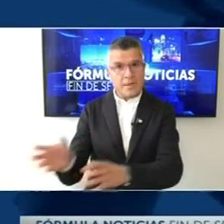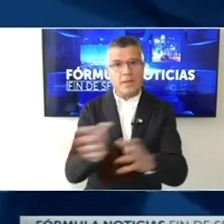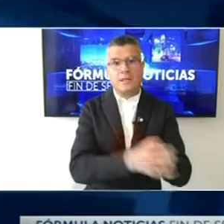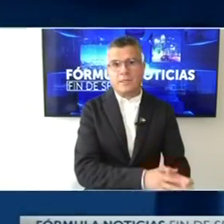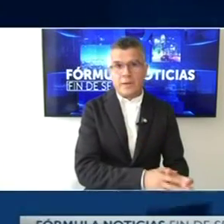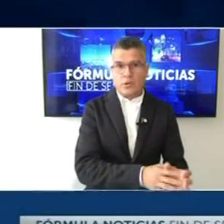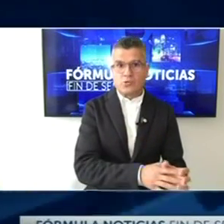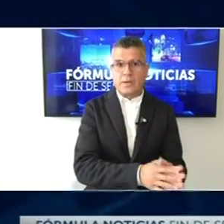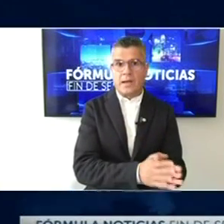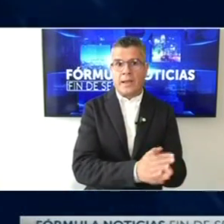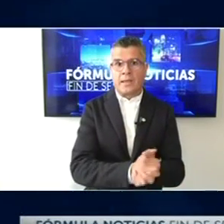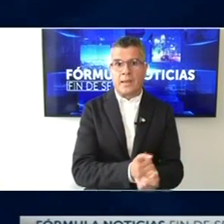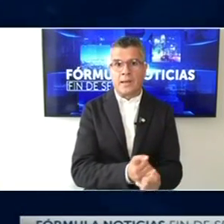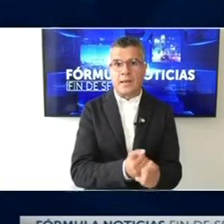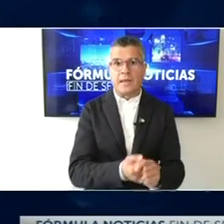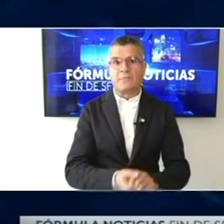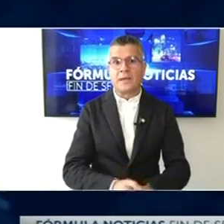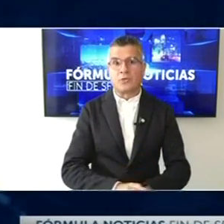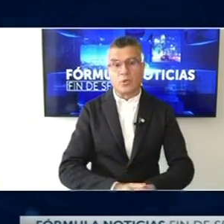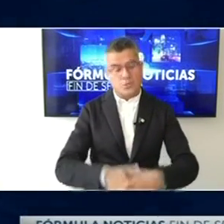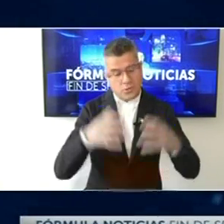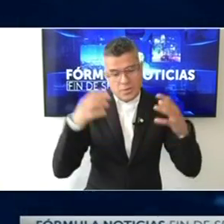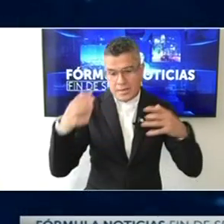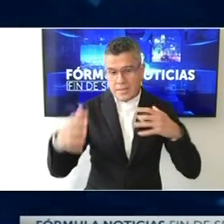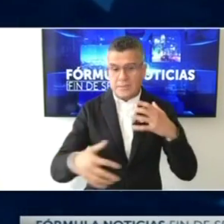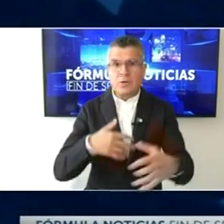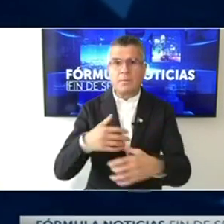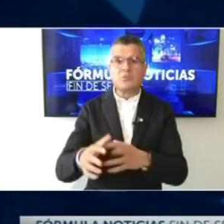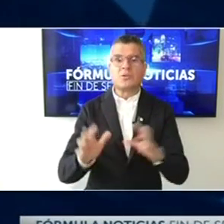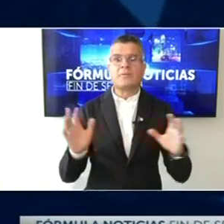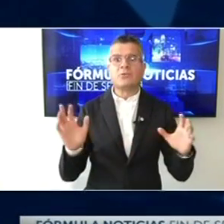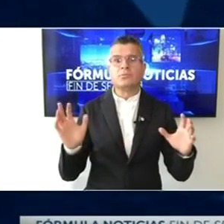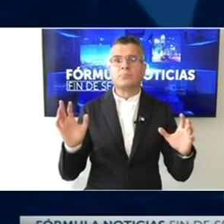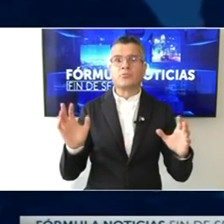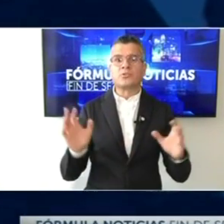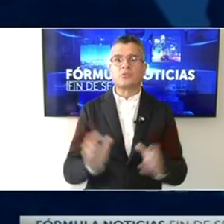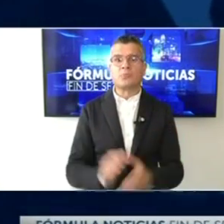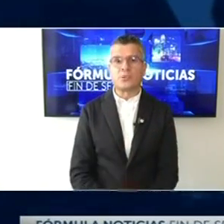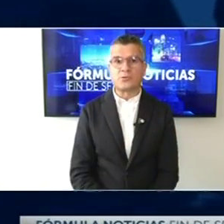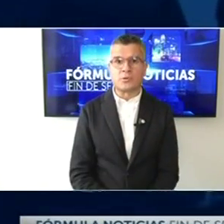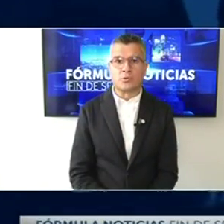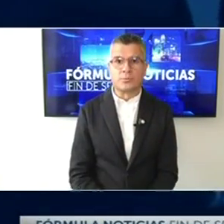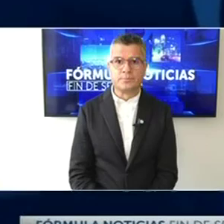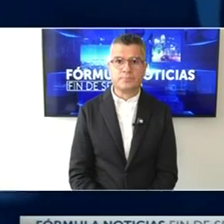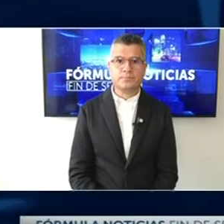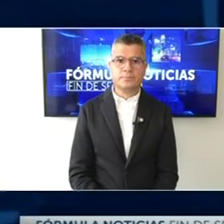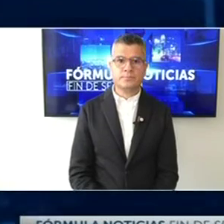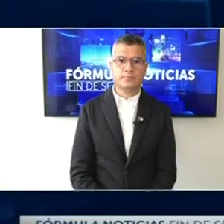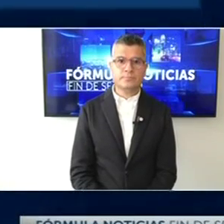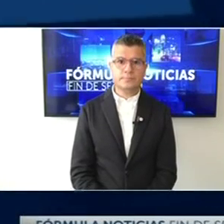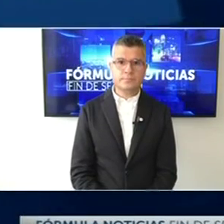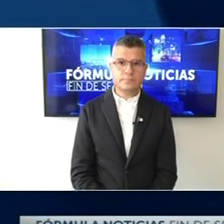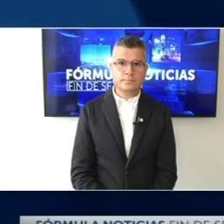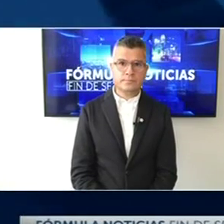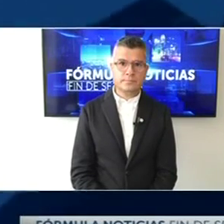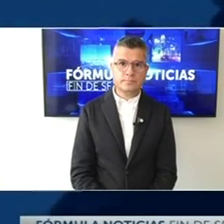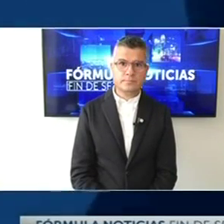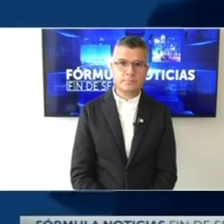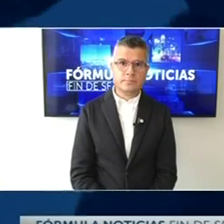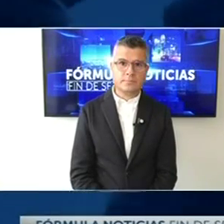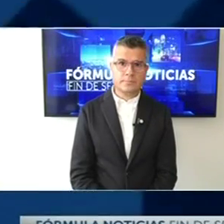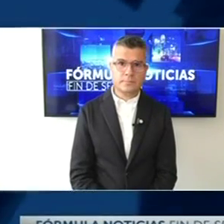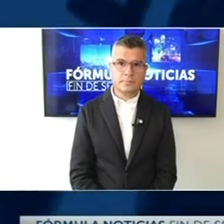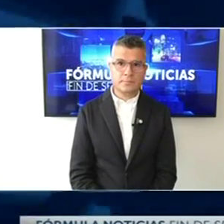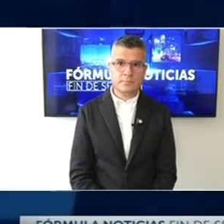y también denostan a quien califica todo esto, y así nos la vamos llevando, proceso en proceso, Arturo. Ese es el problema, mi